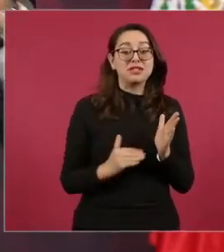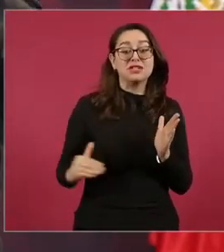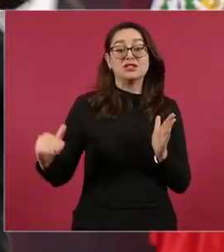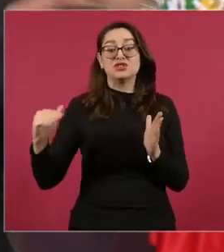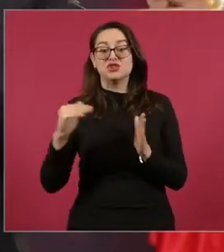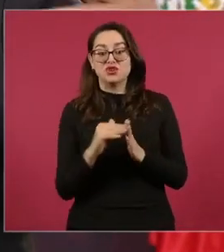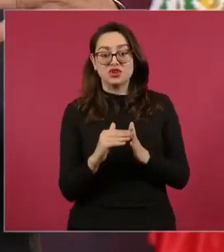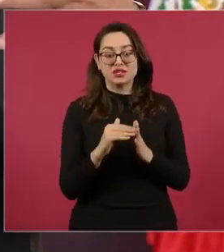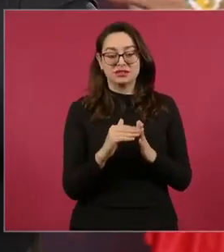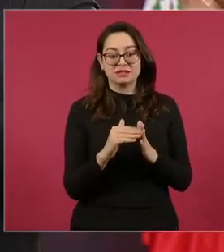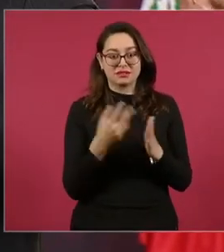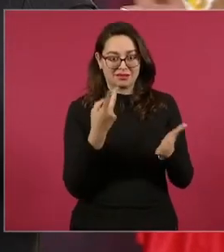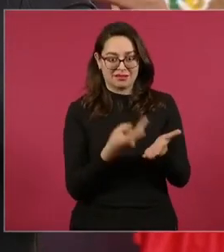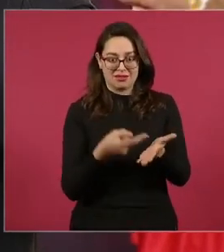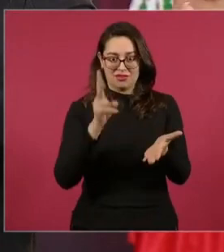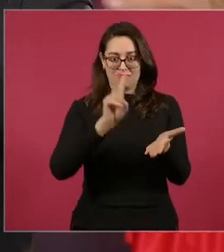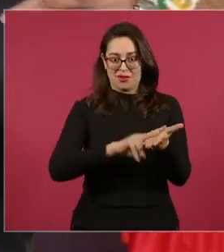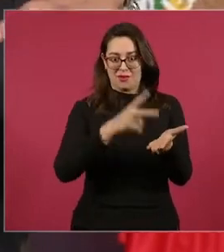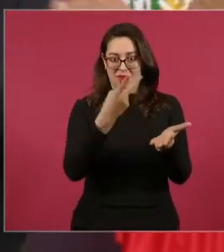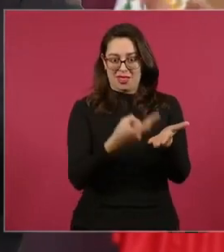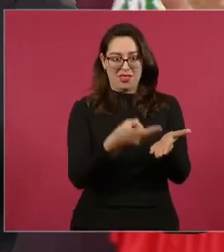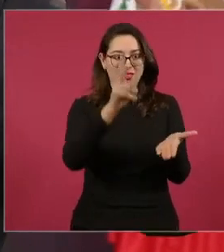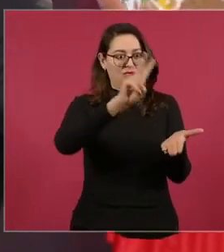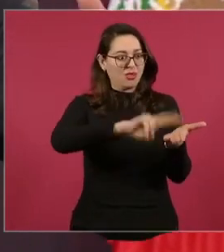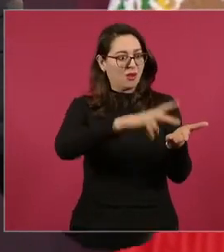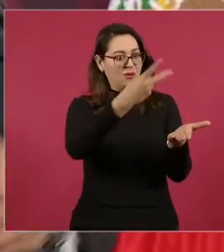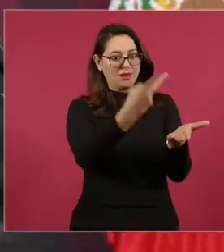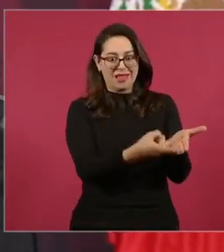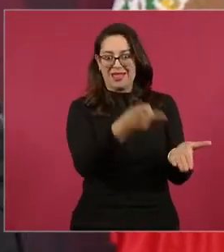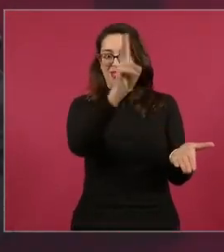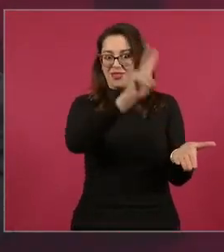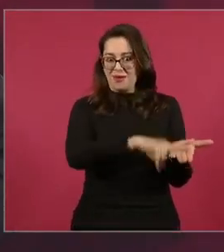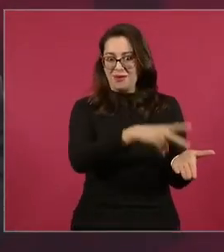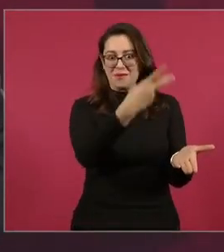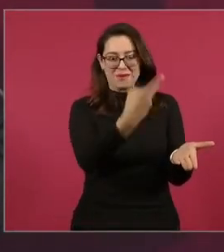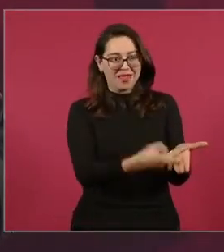Acabamos de hacer un acuerdo de 9 hospitales.